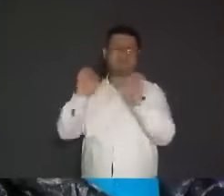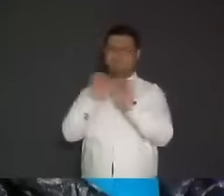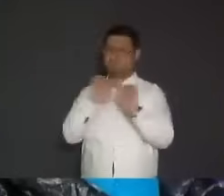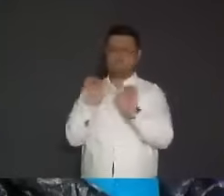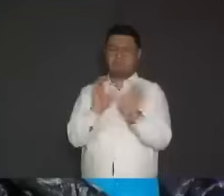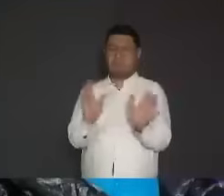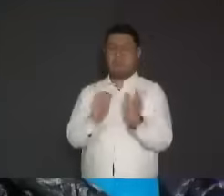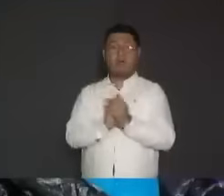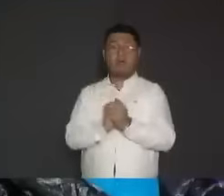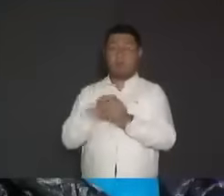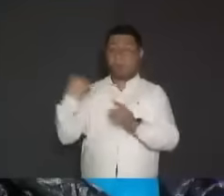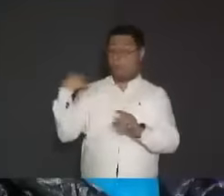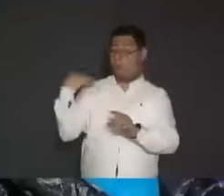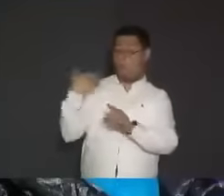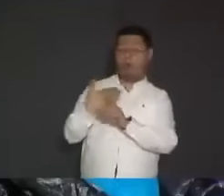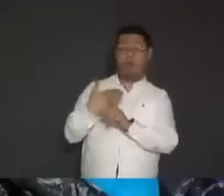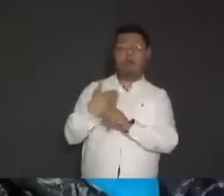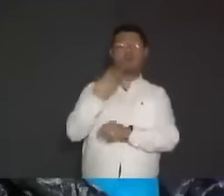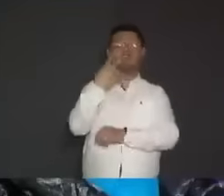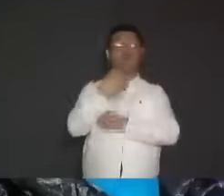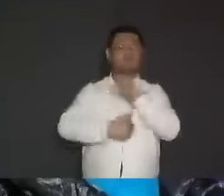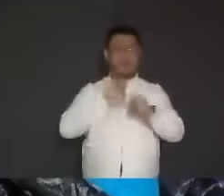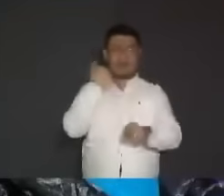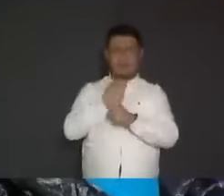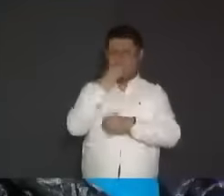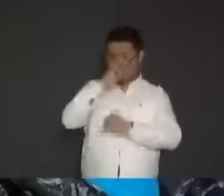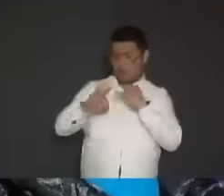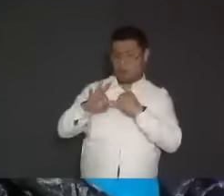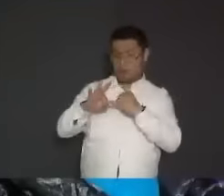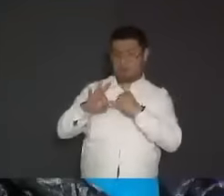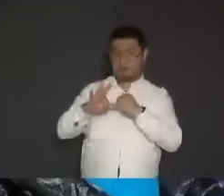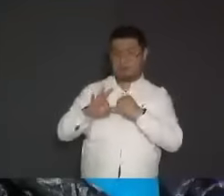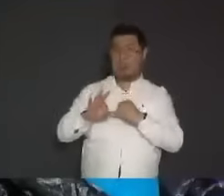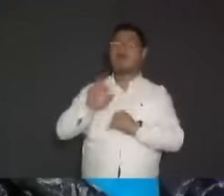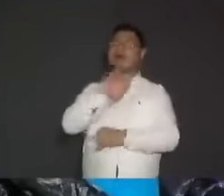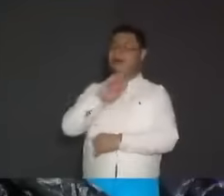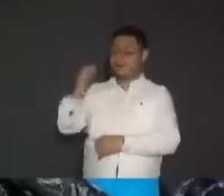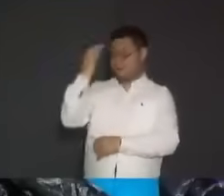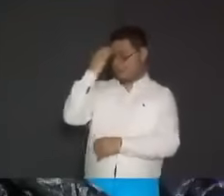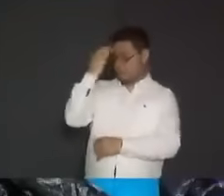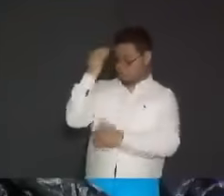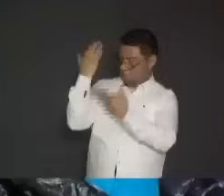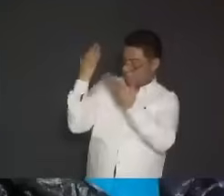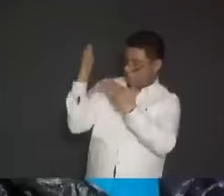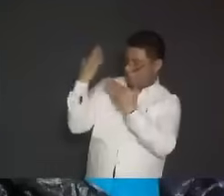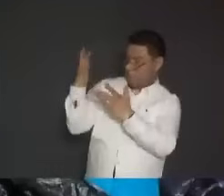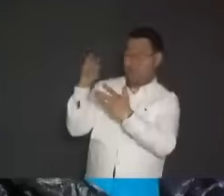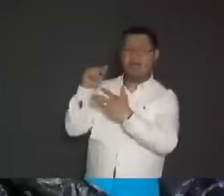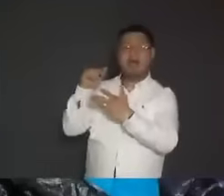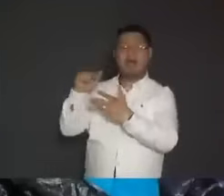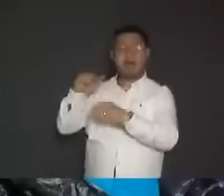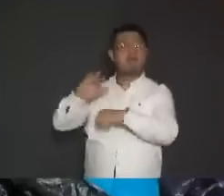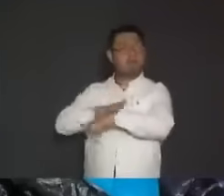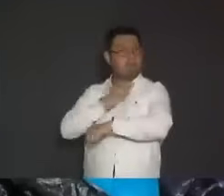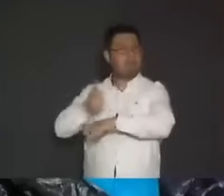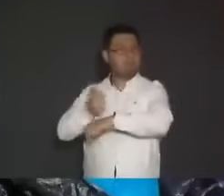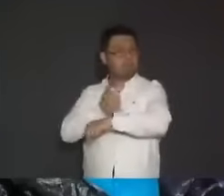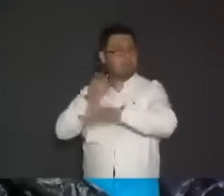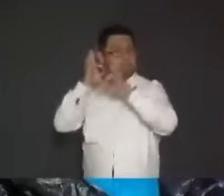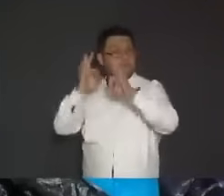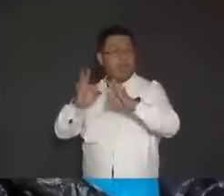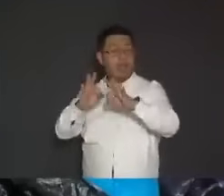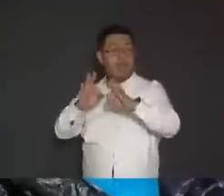años nos reconocieron como la mejor delegación por la eficiencia administrativa y por llegar al